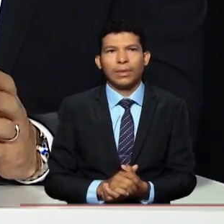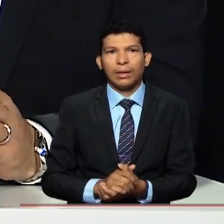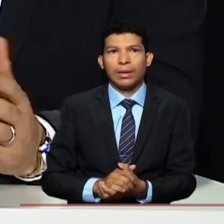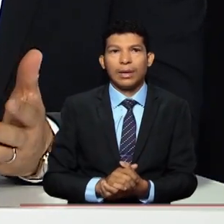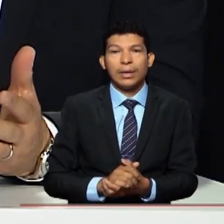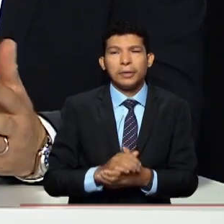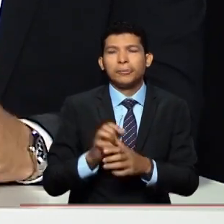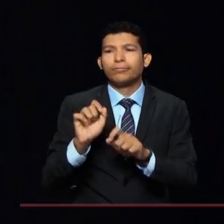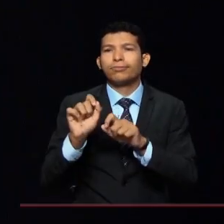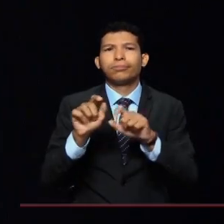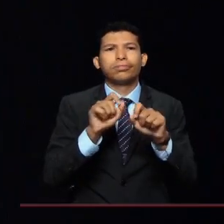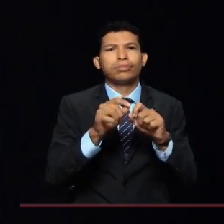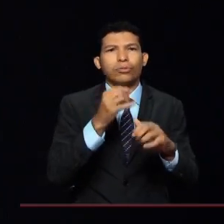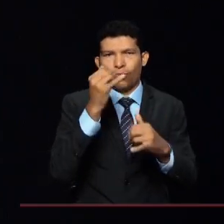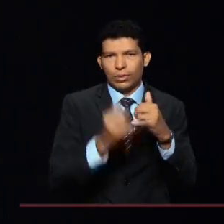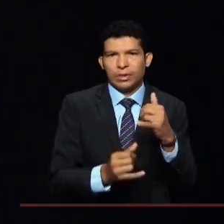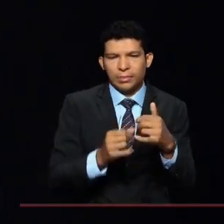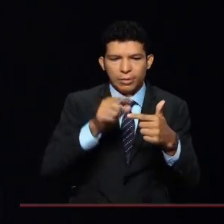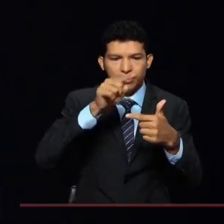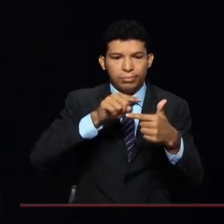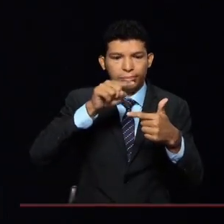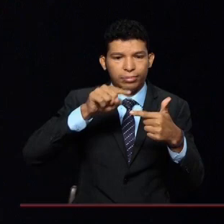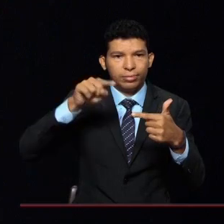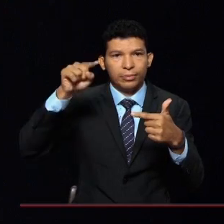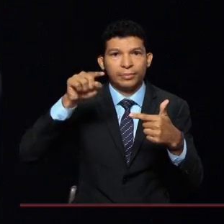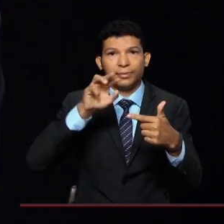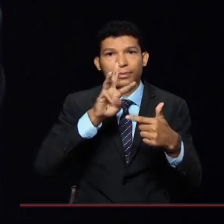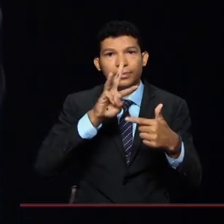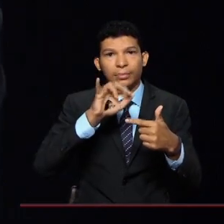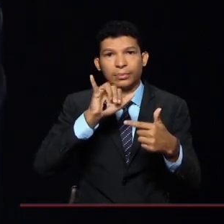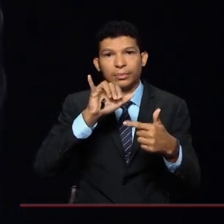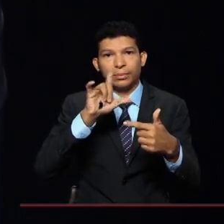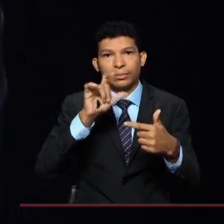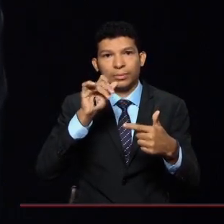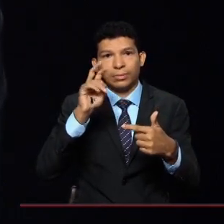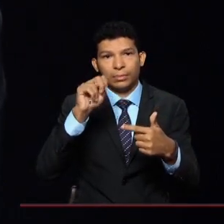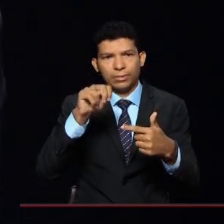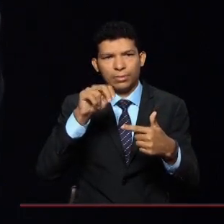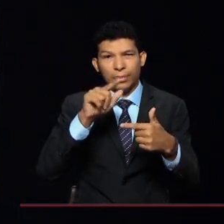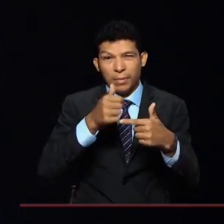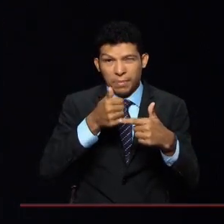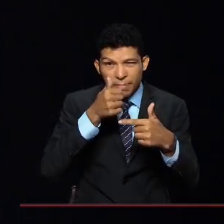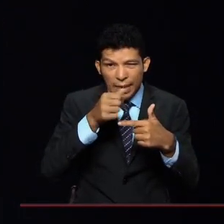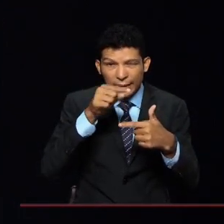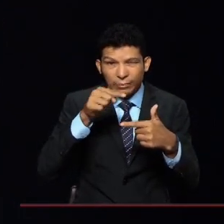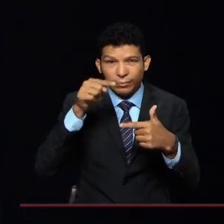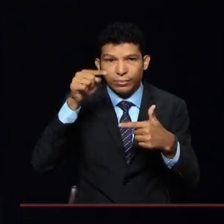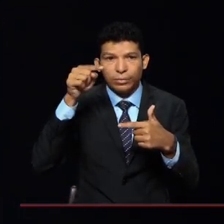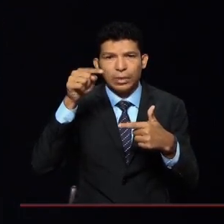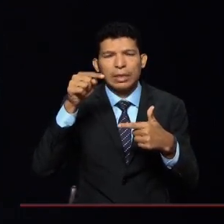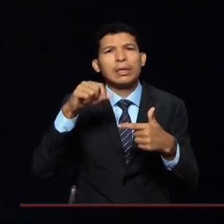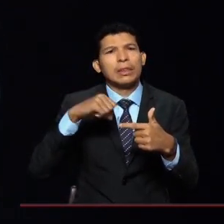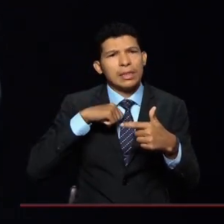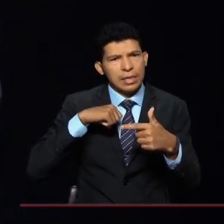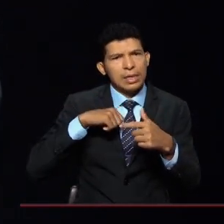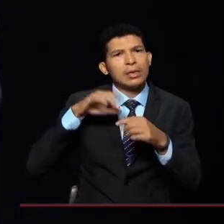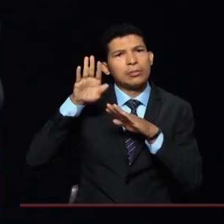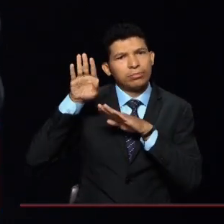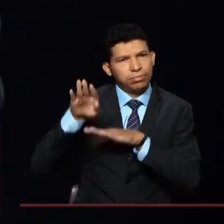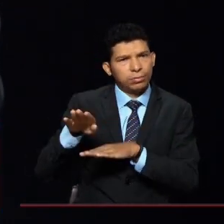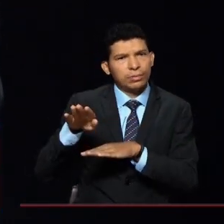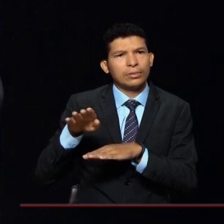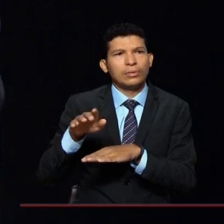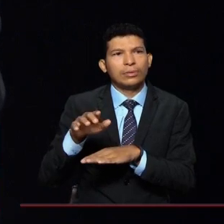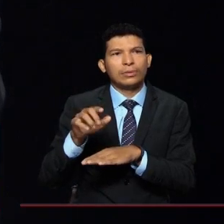últimas encuestas, siendo Wilson candidato, no marcaba muy bien, pero tenía su fanaticada, y es una fanaticada